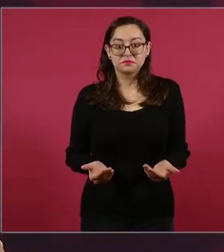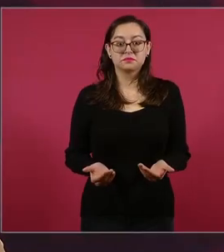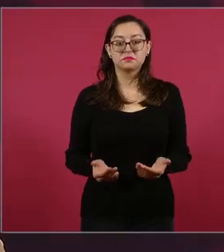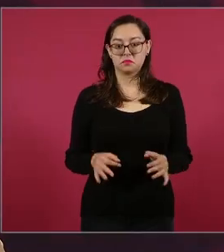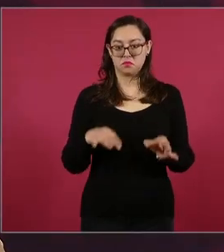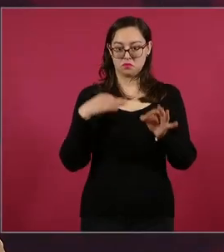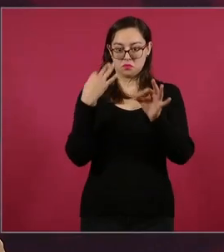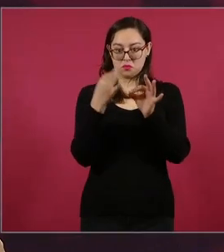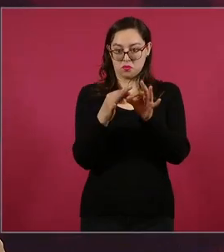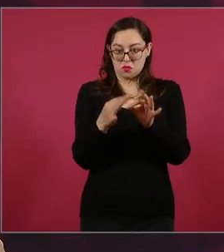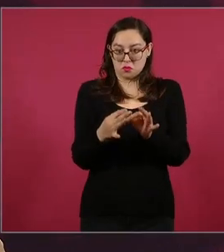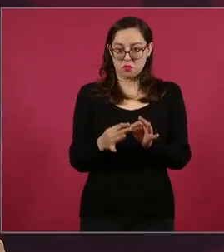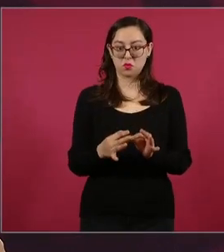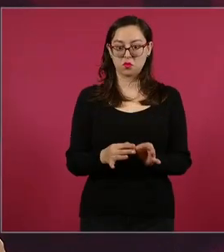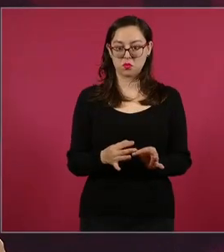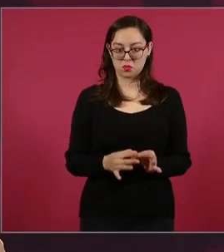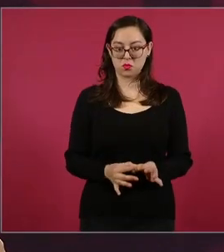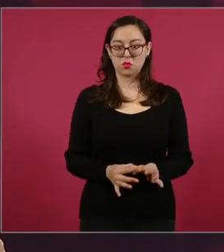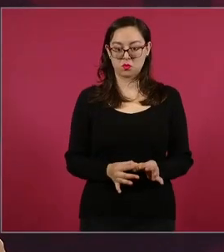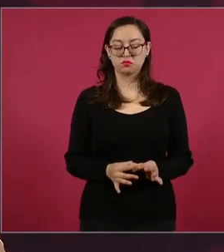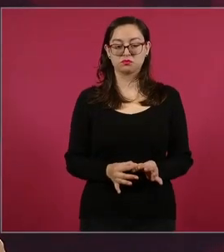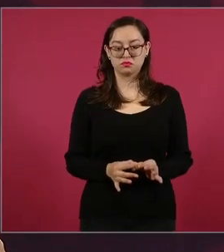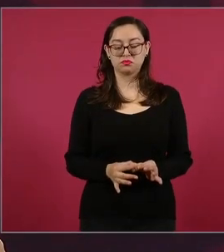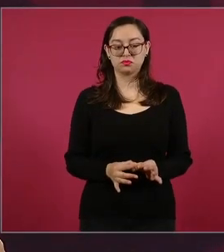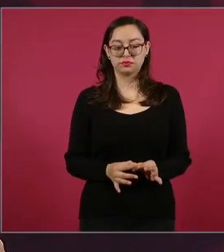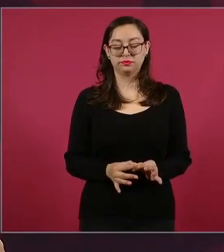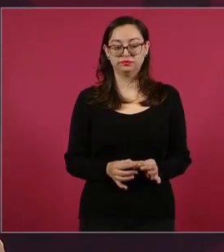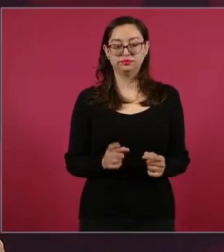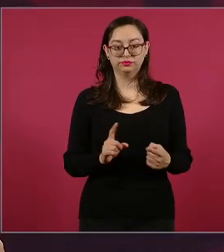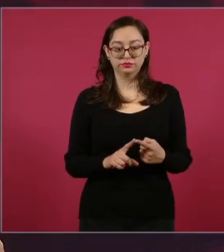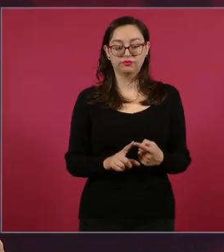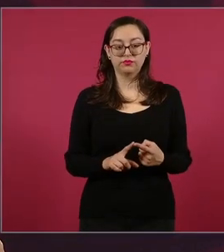llegando puntuales a las estaciones.